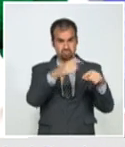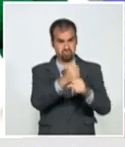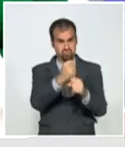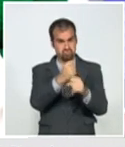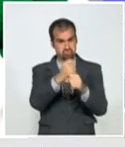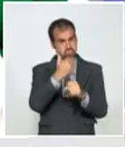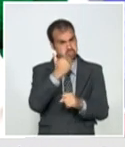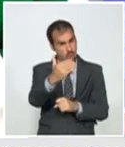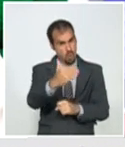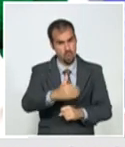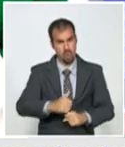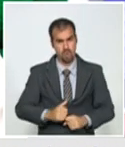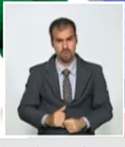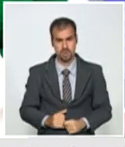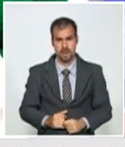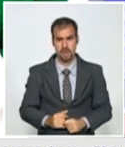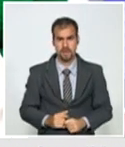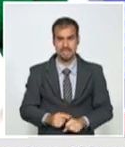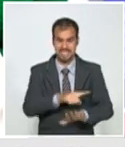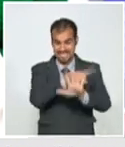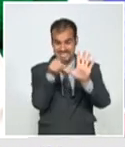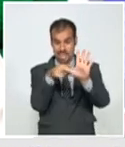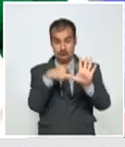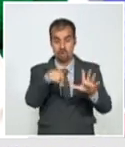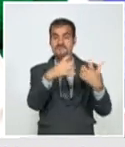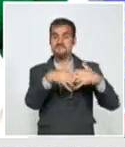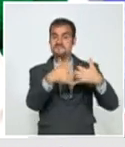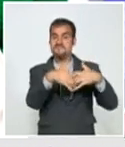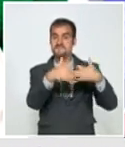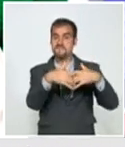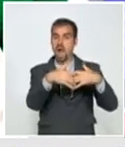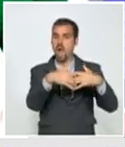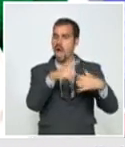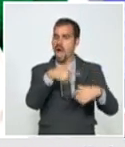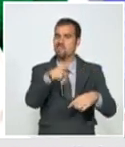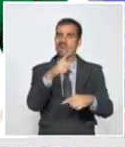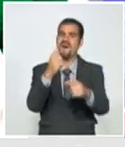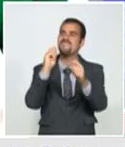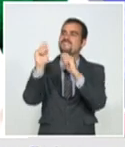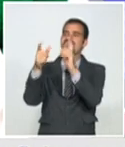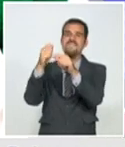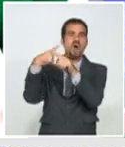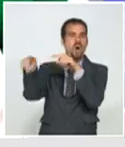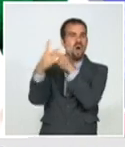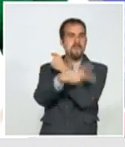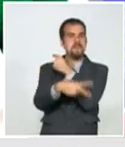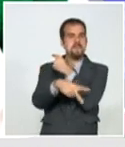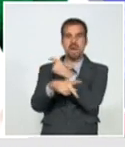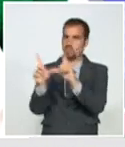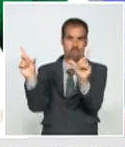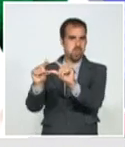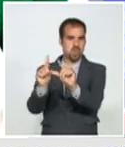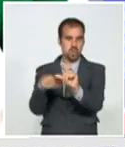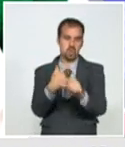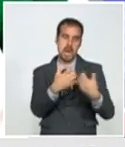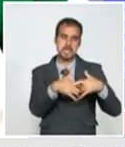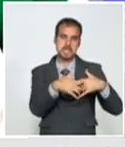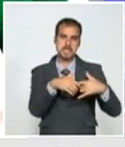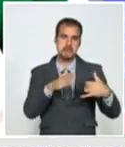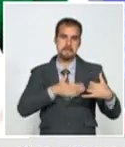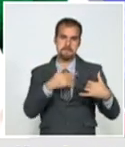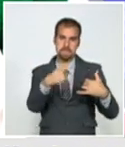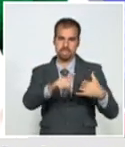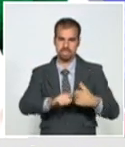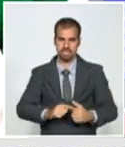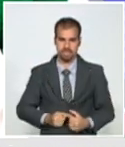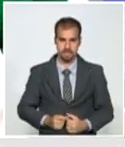vacunales han sustituido importaciones con medios diagnósticos y demás, que